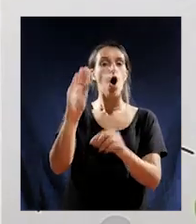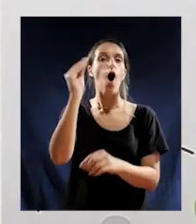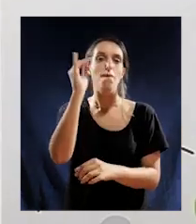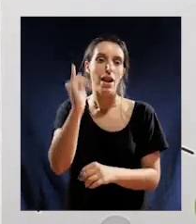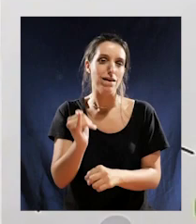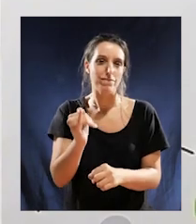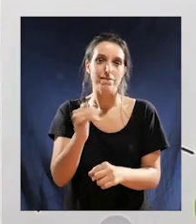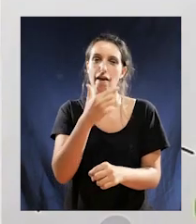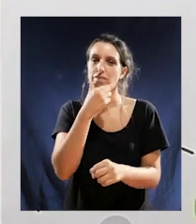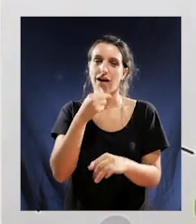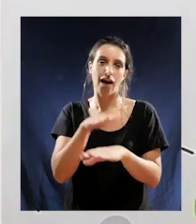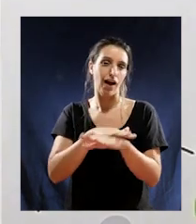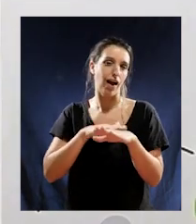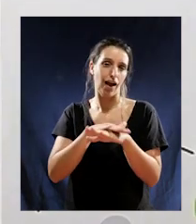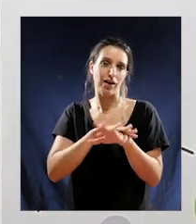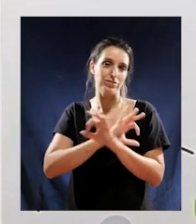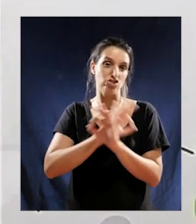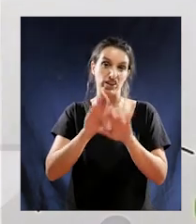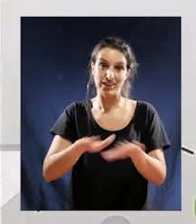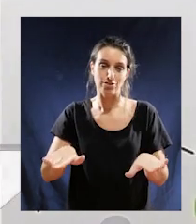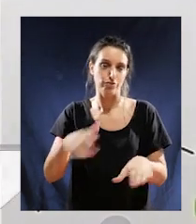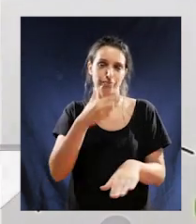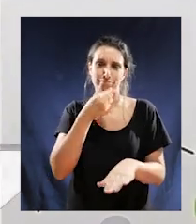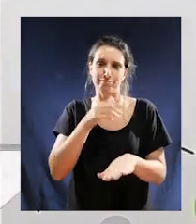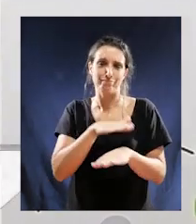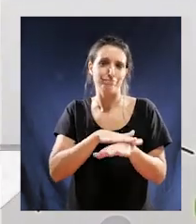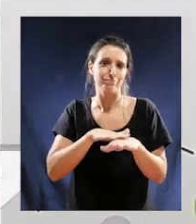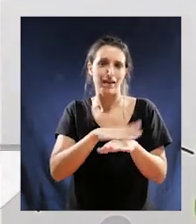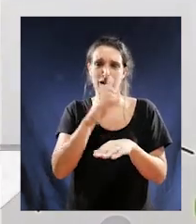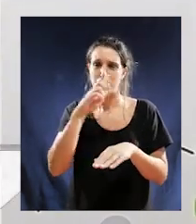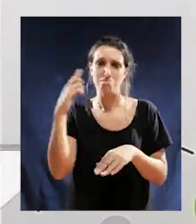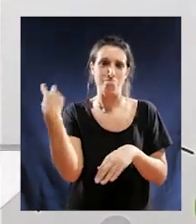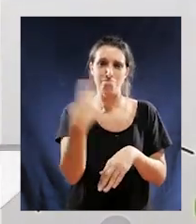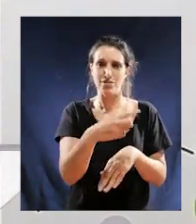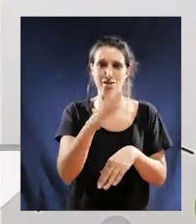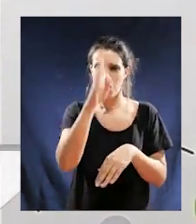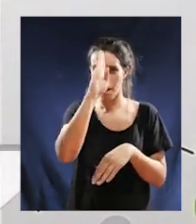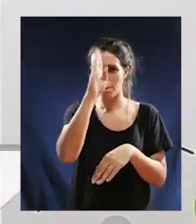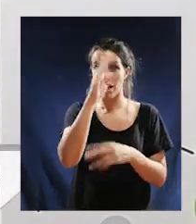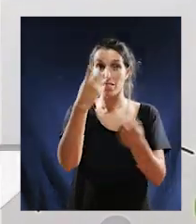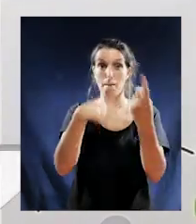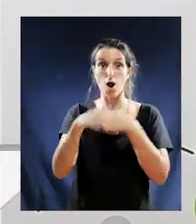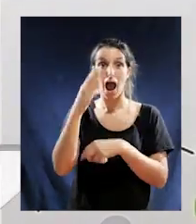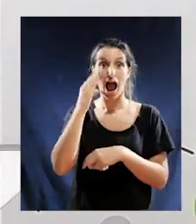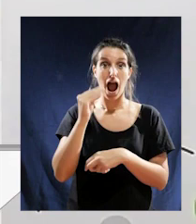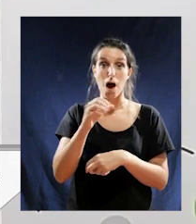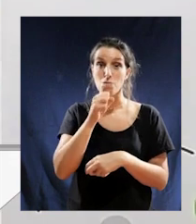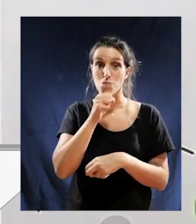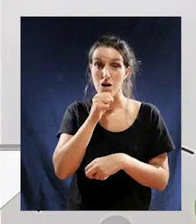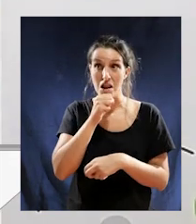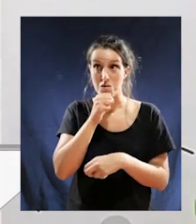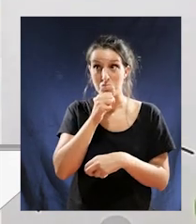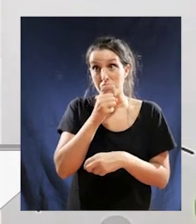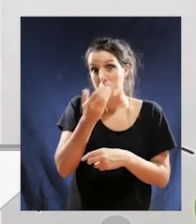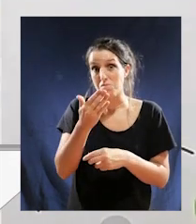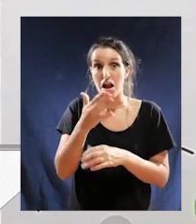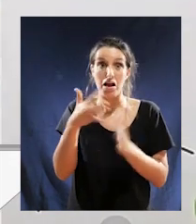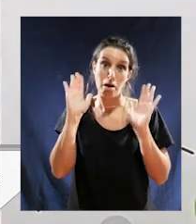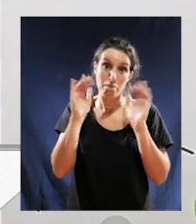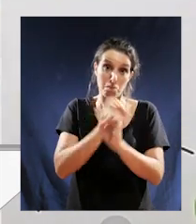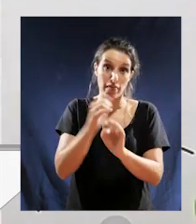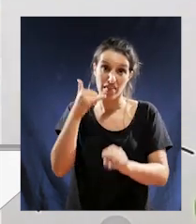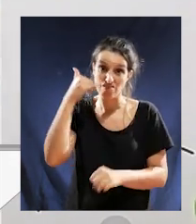jóvenes usan con mucha facilidad a los niños ni qué hablar pero creo que hay que llamar a los abuelos a más que usar el viejo